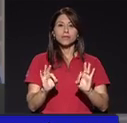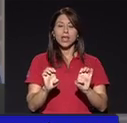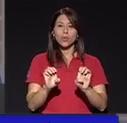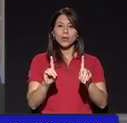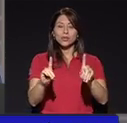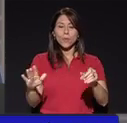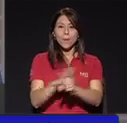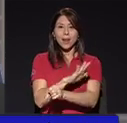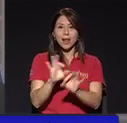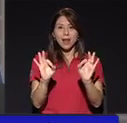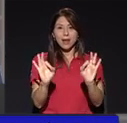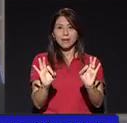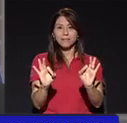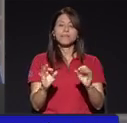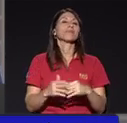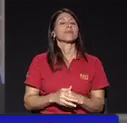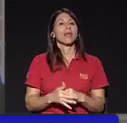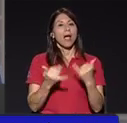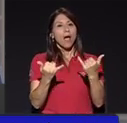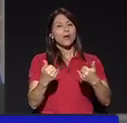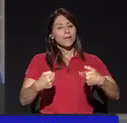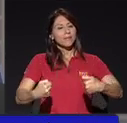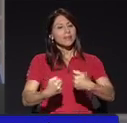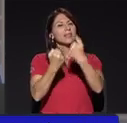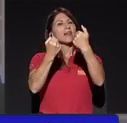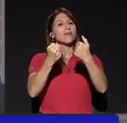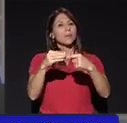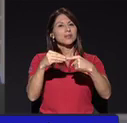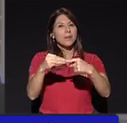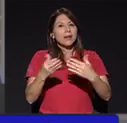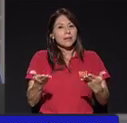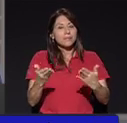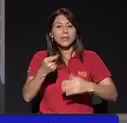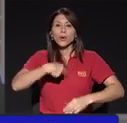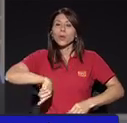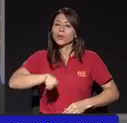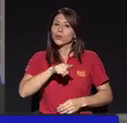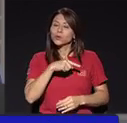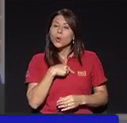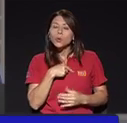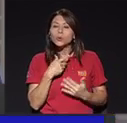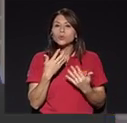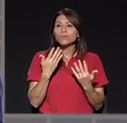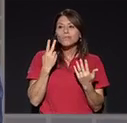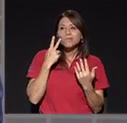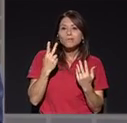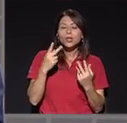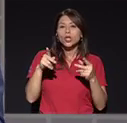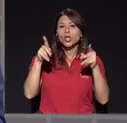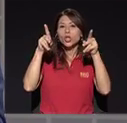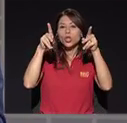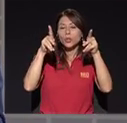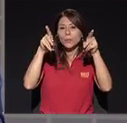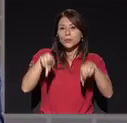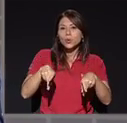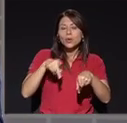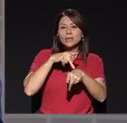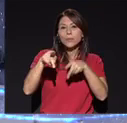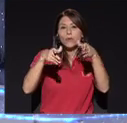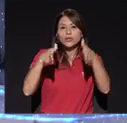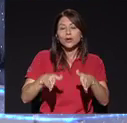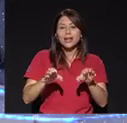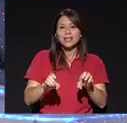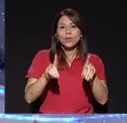plena, ¿verdad? Ahora, el desafío yo creo que principal es cuando nos encontramos a los docentes, a los profesionales